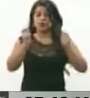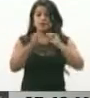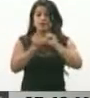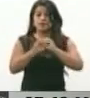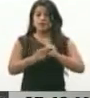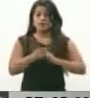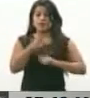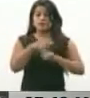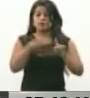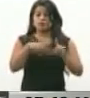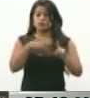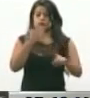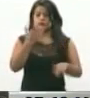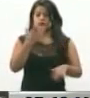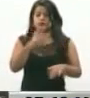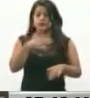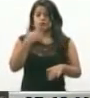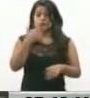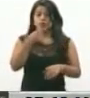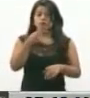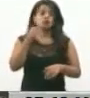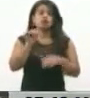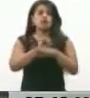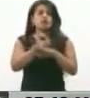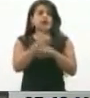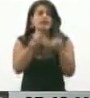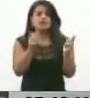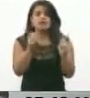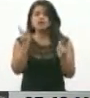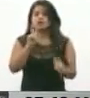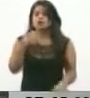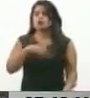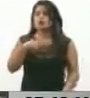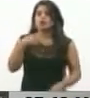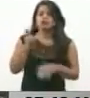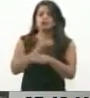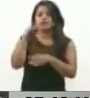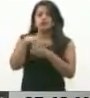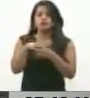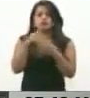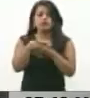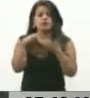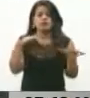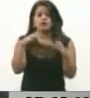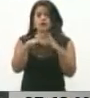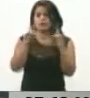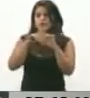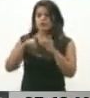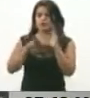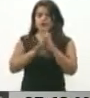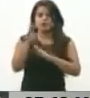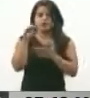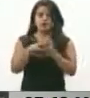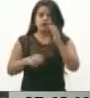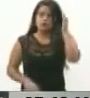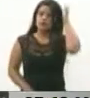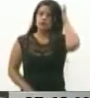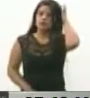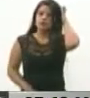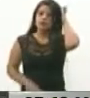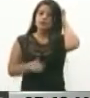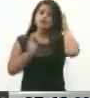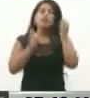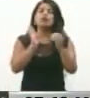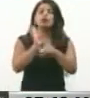a atender, por ejemplo, a que el software libre ya no se utilice en la gran mayoría de los desarrollos del Estado. Y con eso hay que